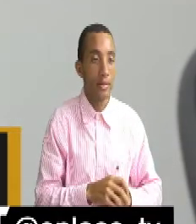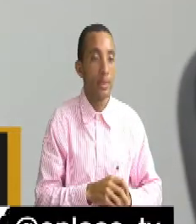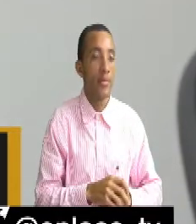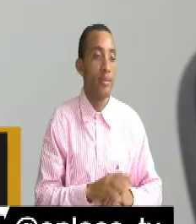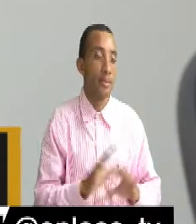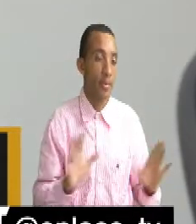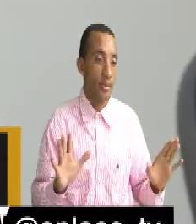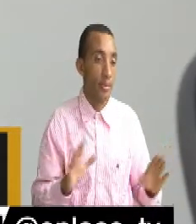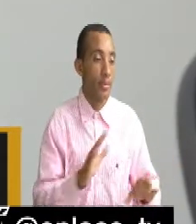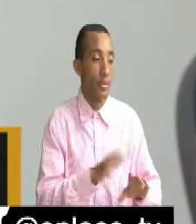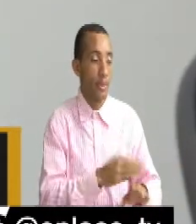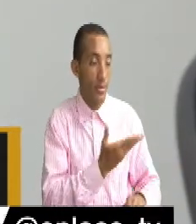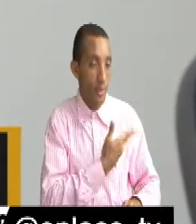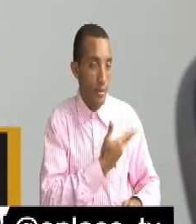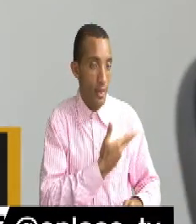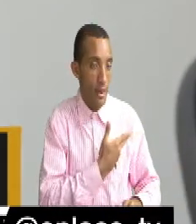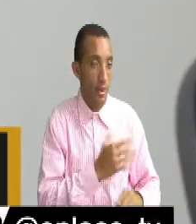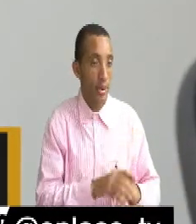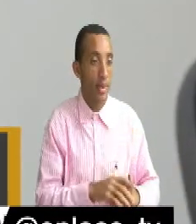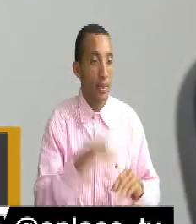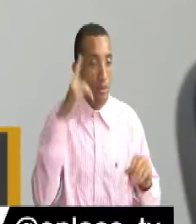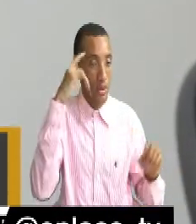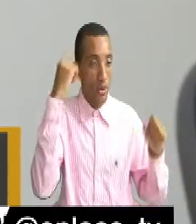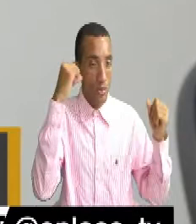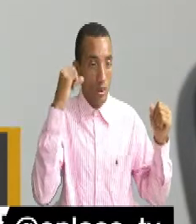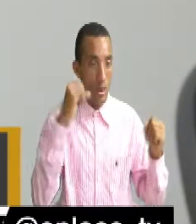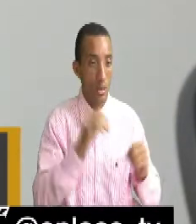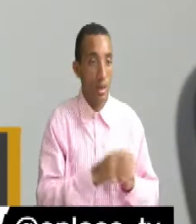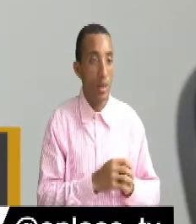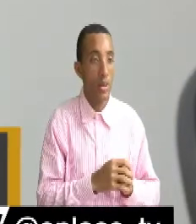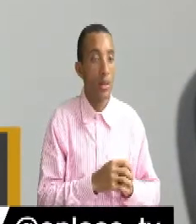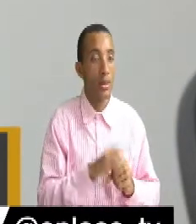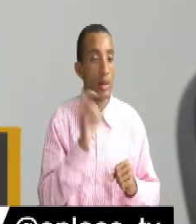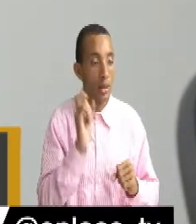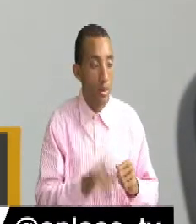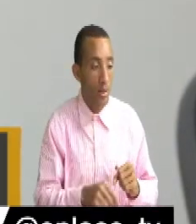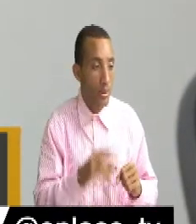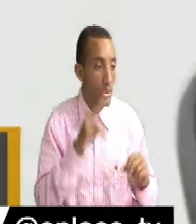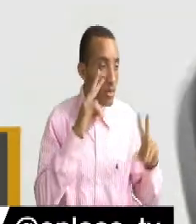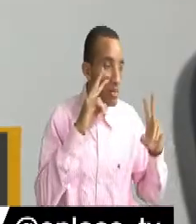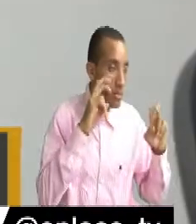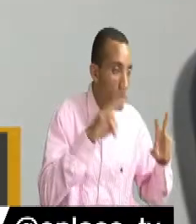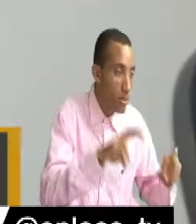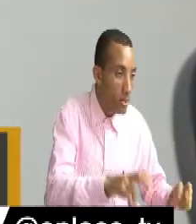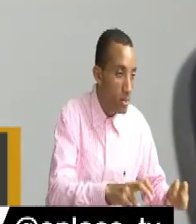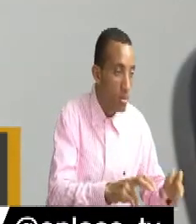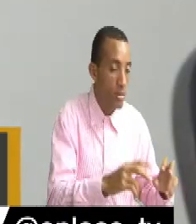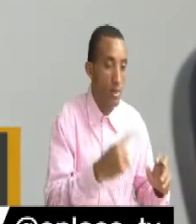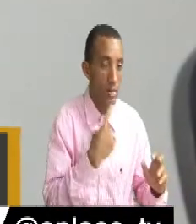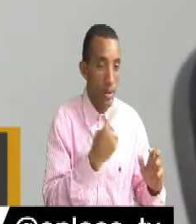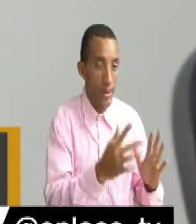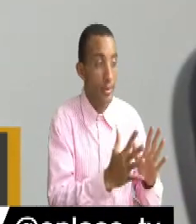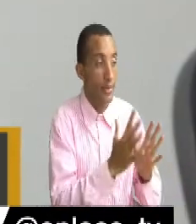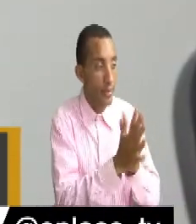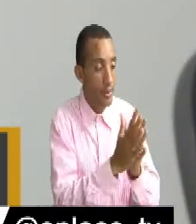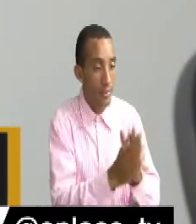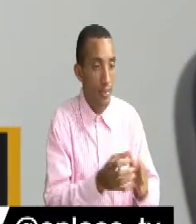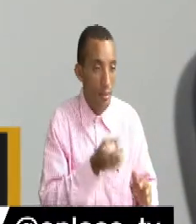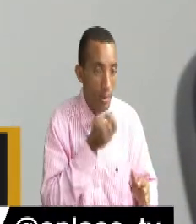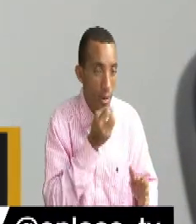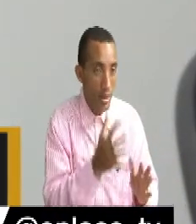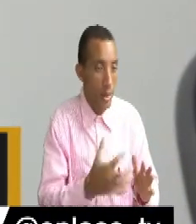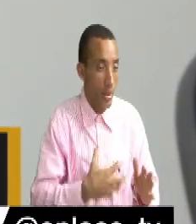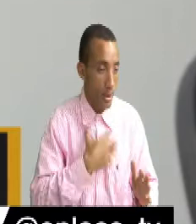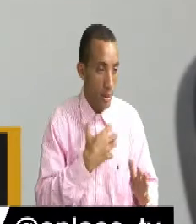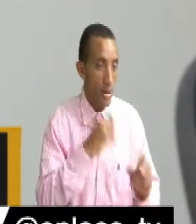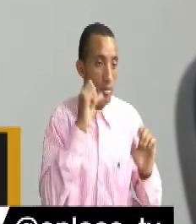la plantea la madre de familia, es preocupante, hay que verificar todo lo que se está diciendo y cuando hagamos la queja, entonces